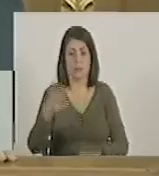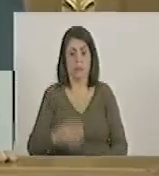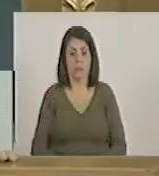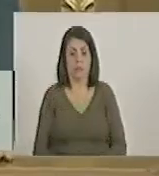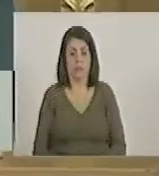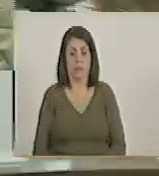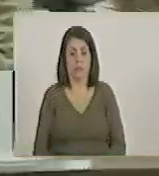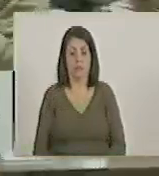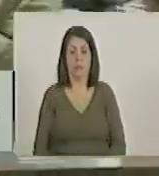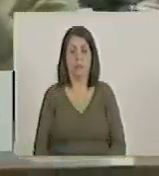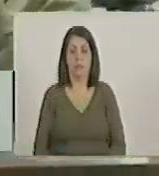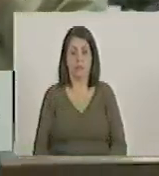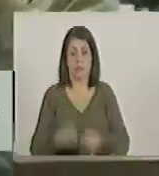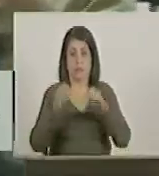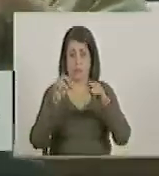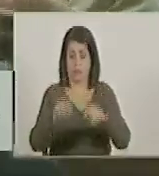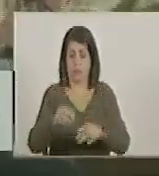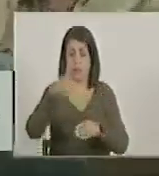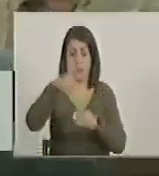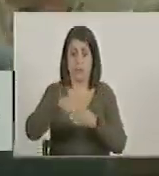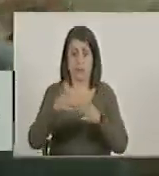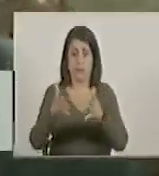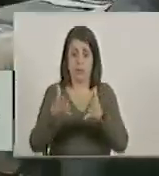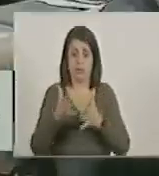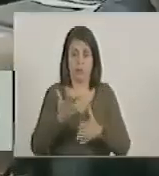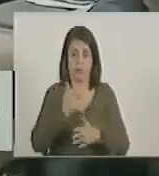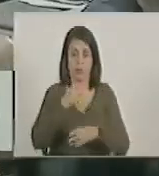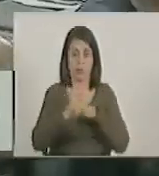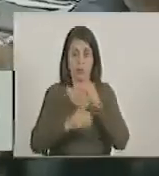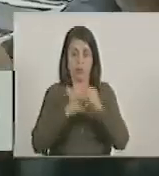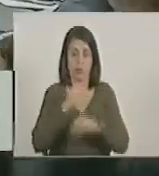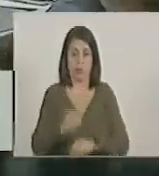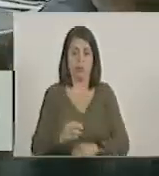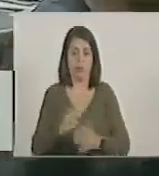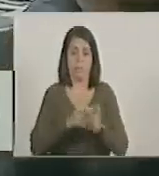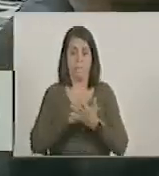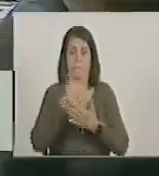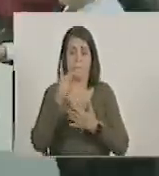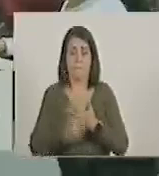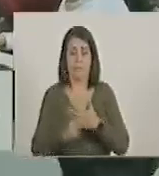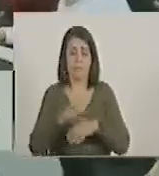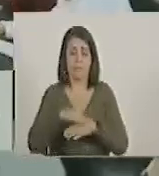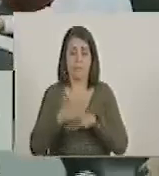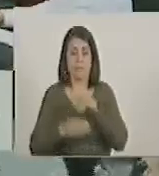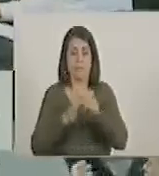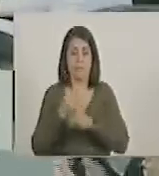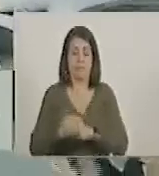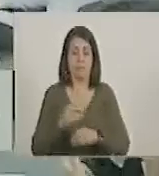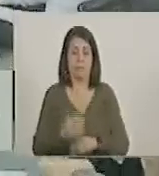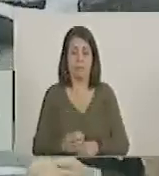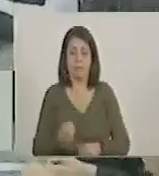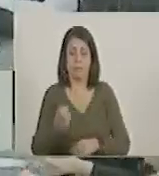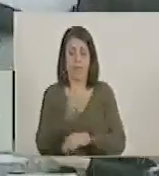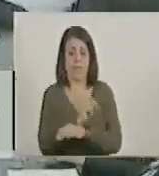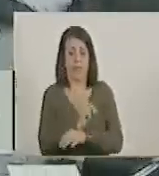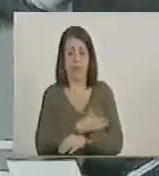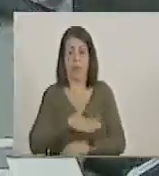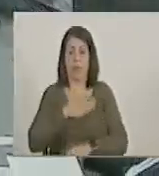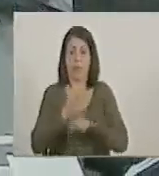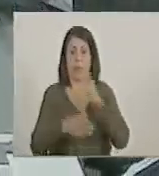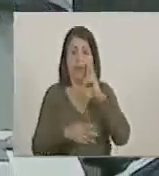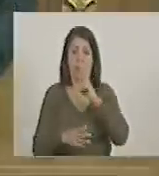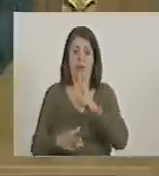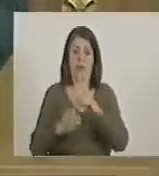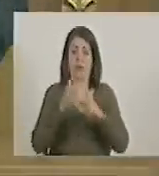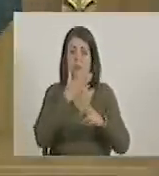2024. Y con esa reelección vamos nosotros a un plan en el cual en lo inmediato podamos ver tres